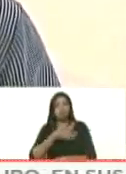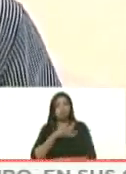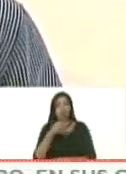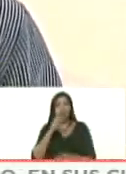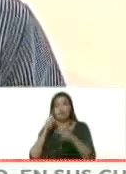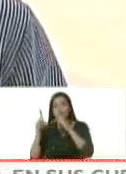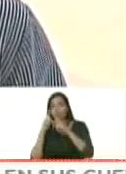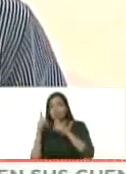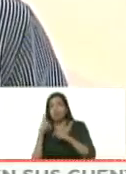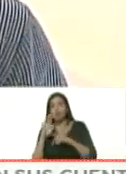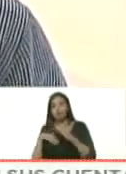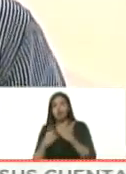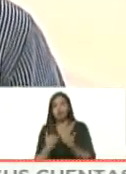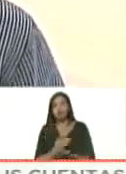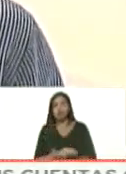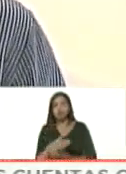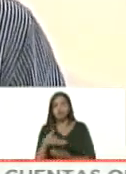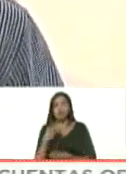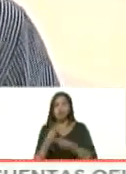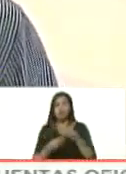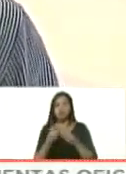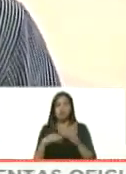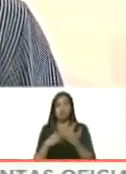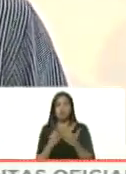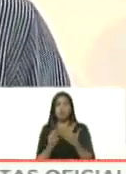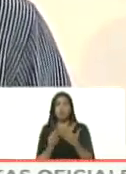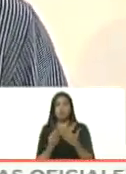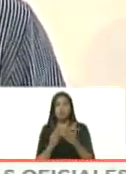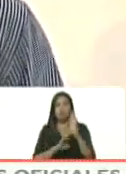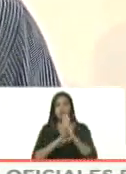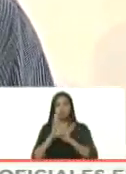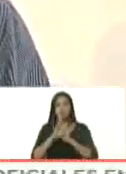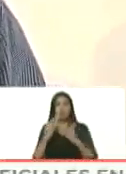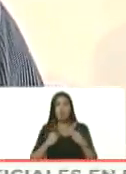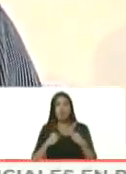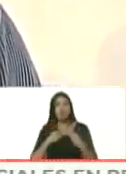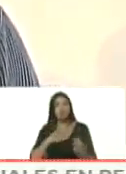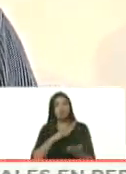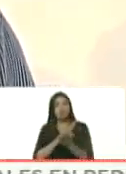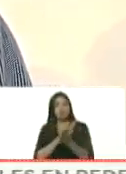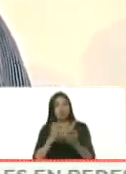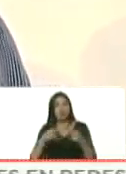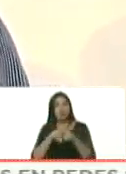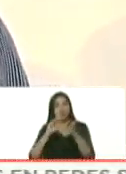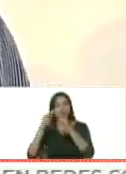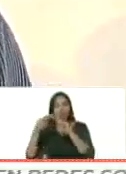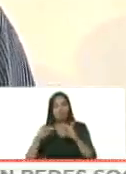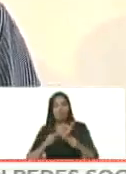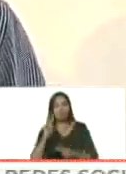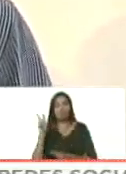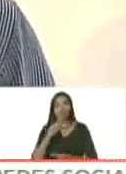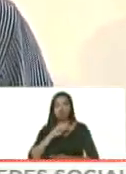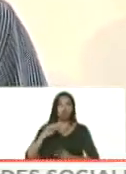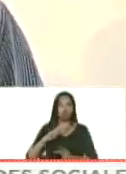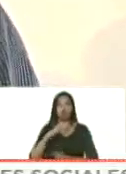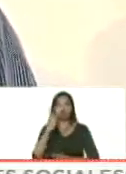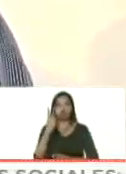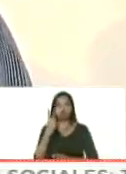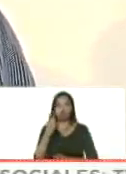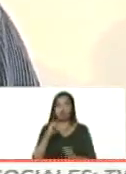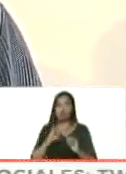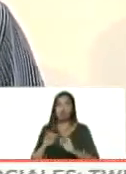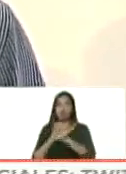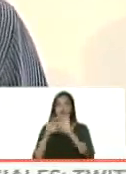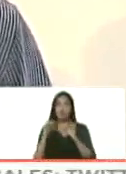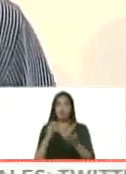políticas, que puedan afectar el desarrollo de la vida tranquila y pacífica de Venezuela. No nos vamos a levantar de esa